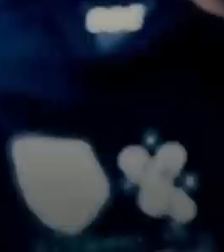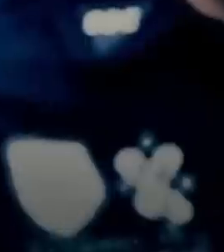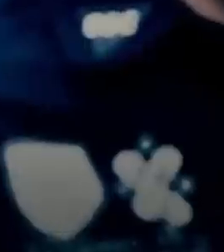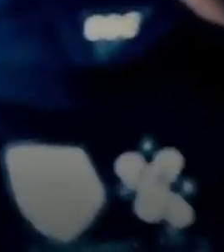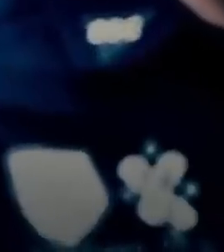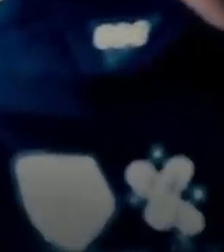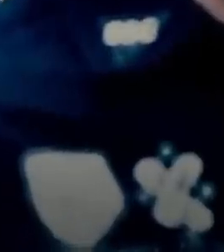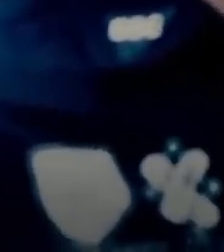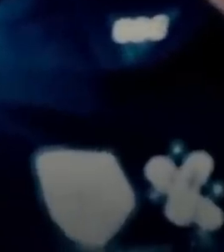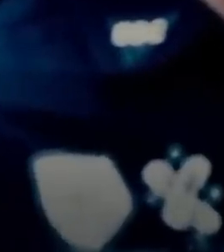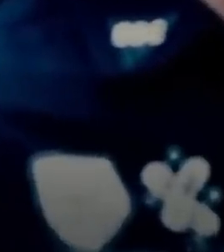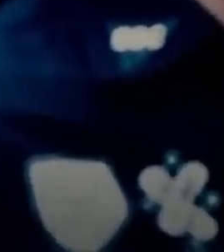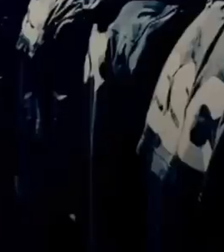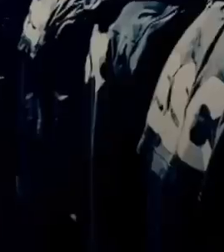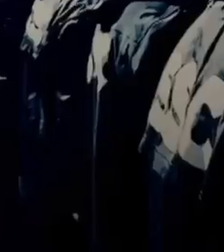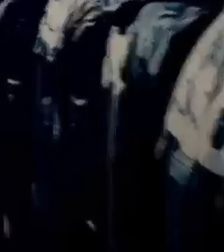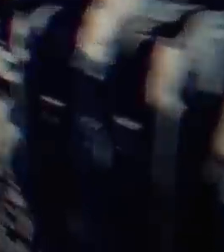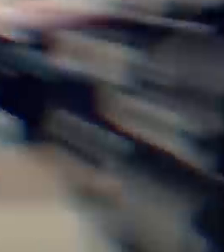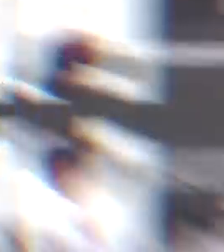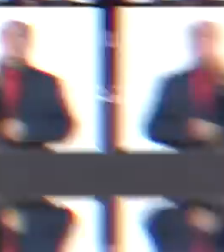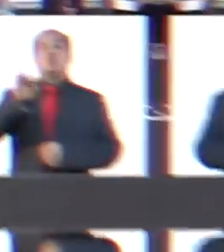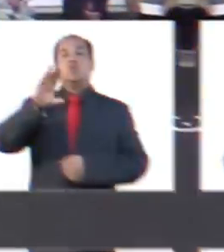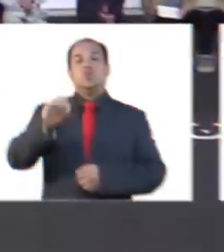a construir un entorno de paz.